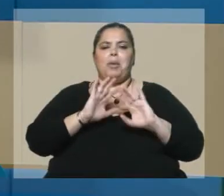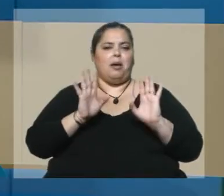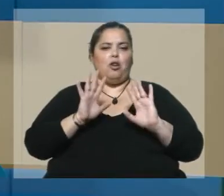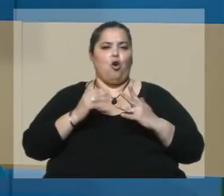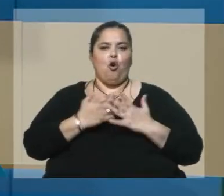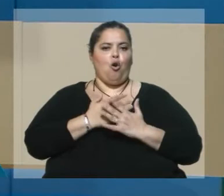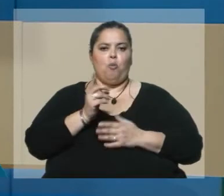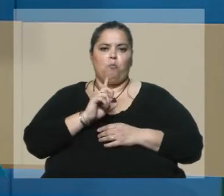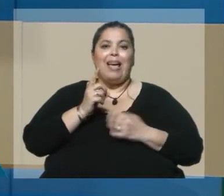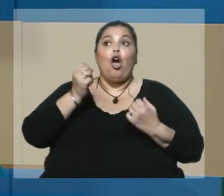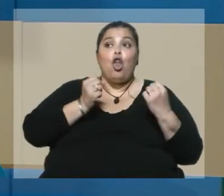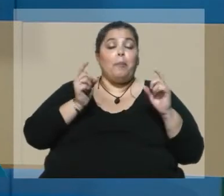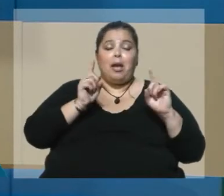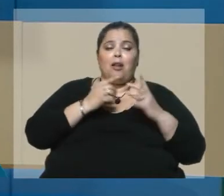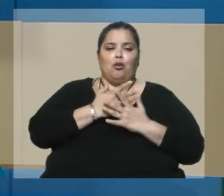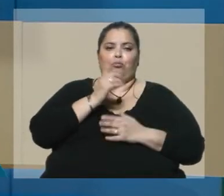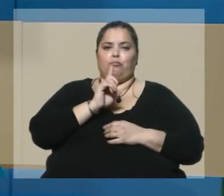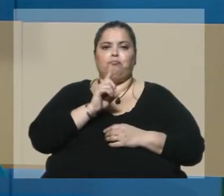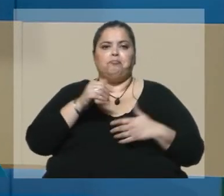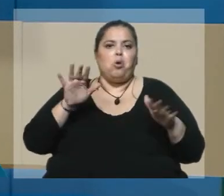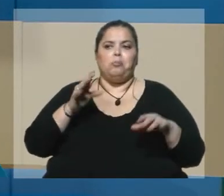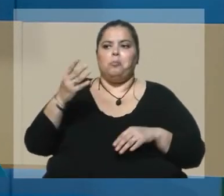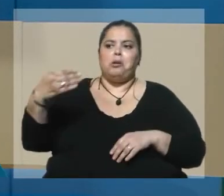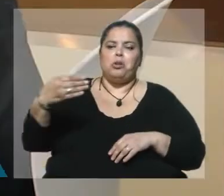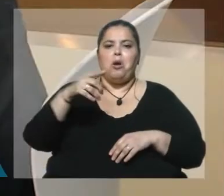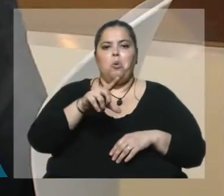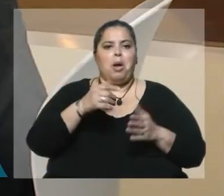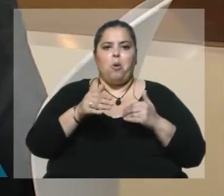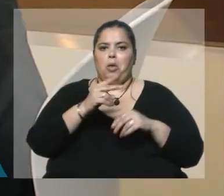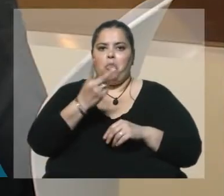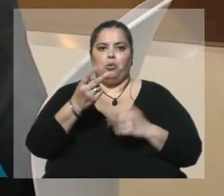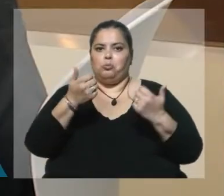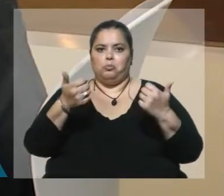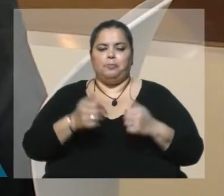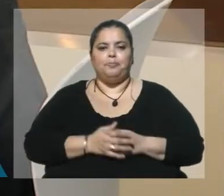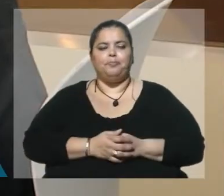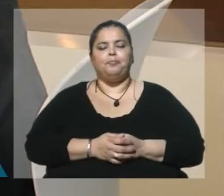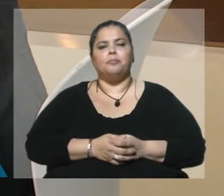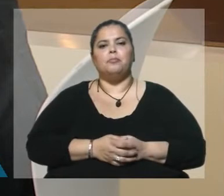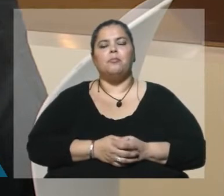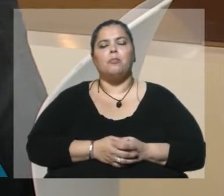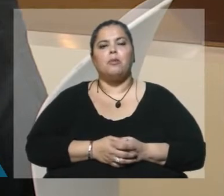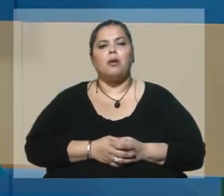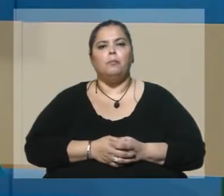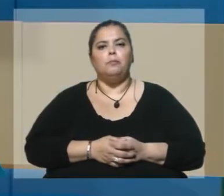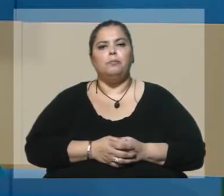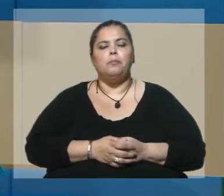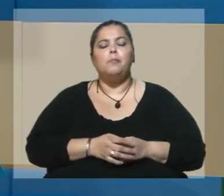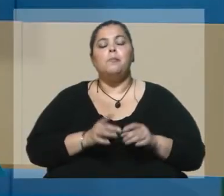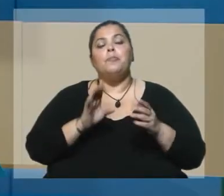si gana uno es difícil ver una una diferencia sustantiva bien y el tlc con china